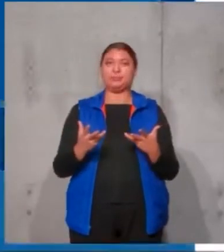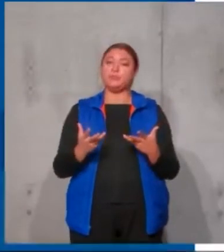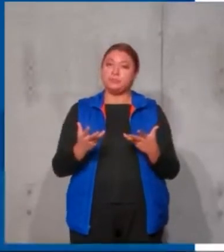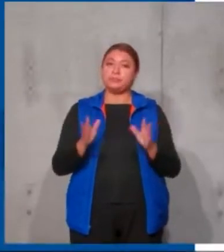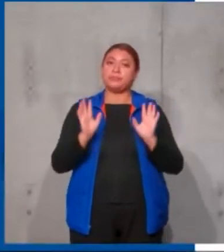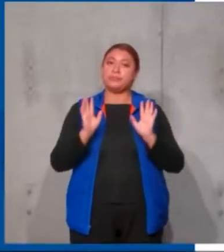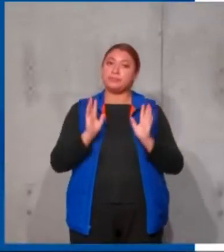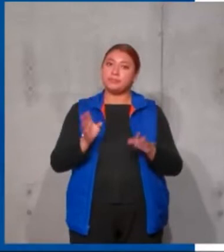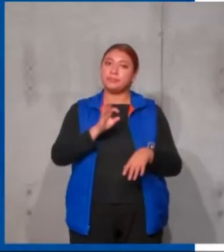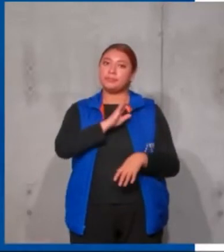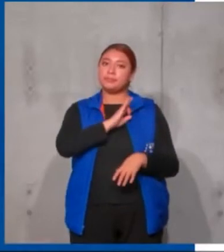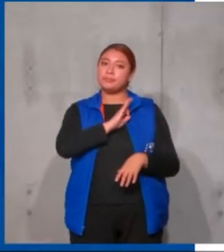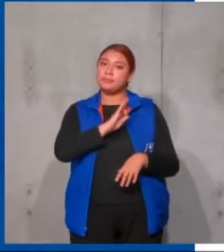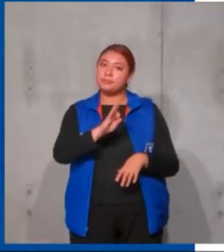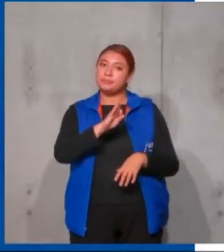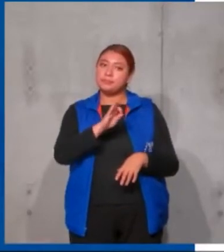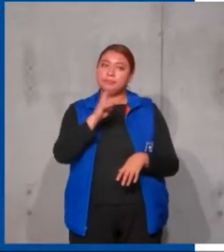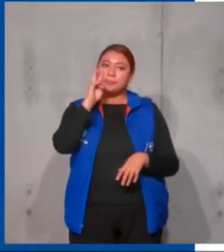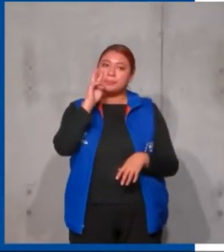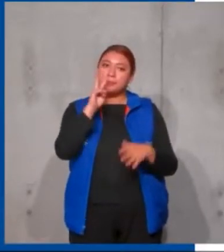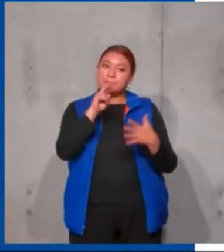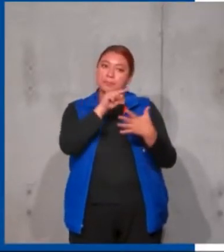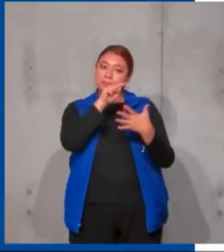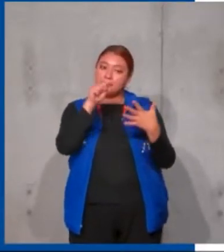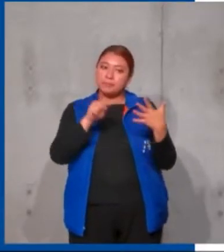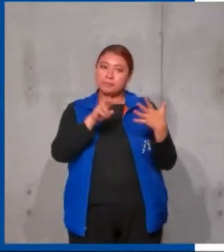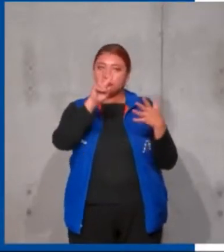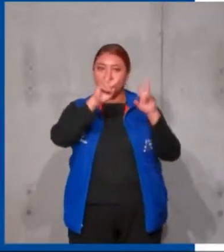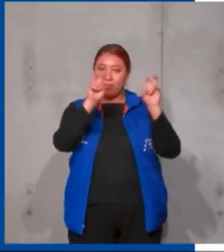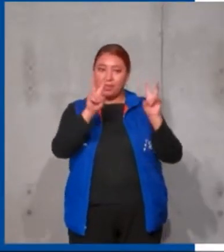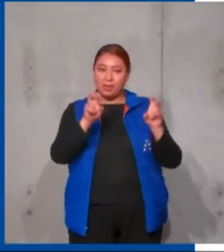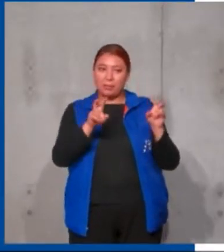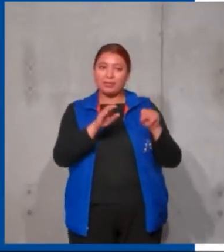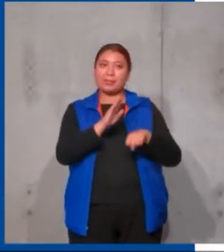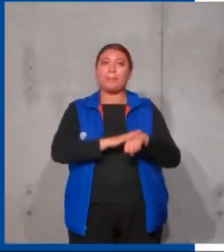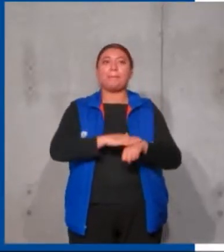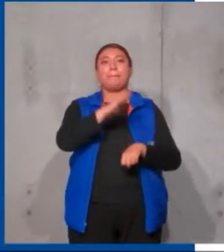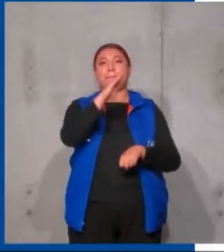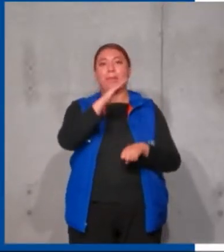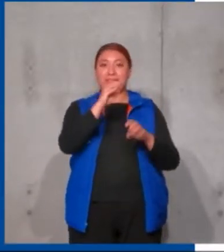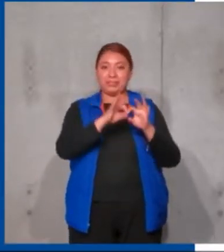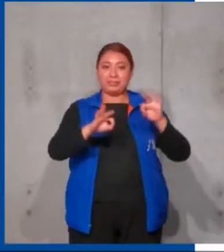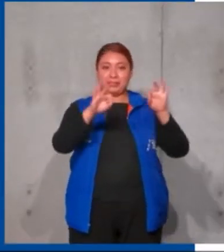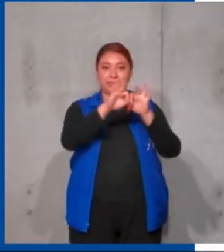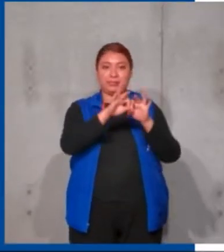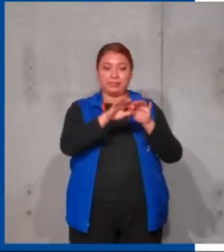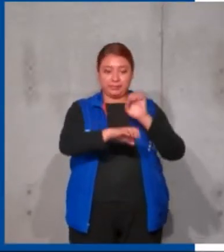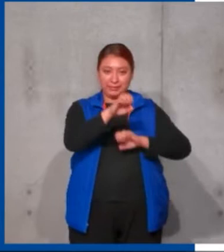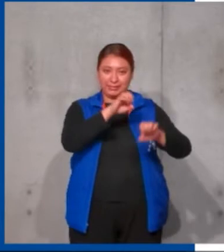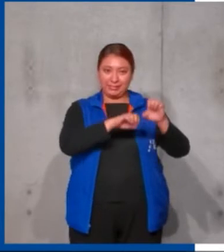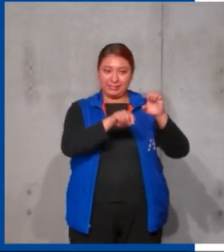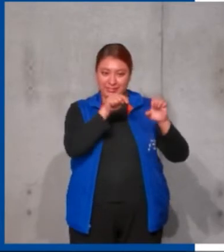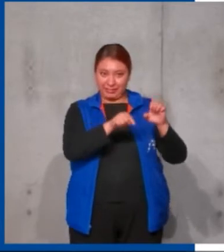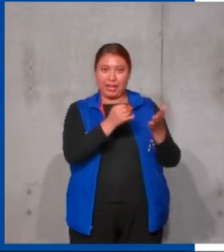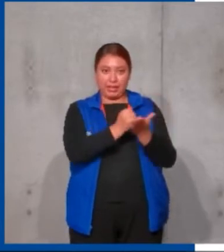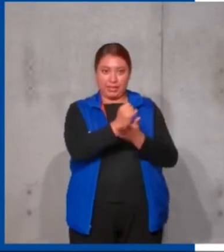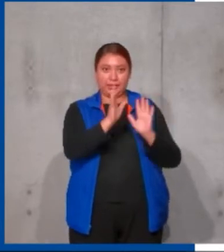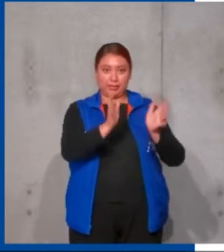Ya podemos ir viendo cuáles son los temas que obtuvieron mayor puntaje para la empresa y